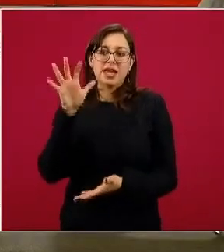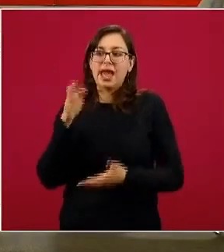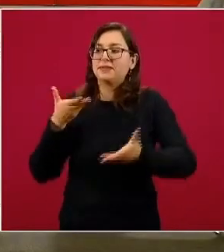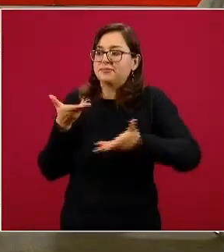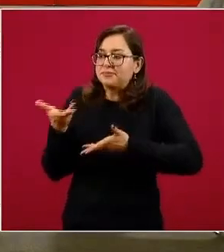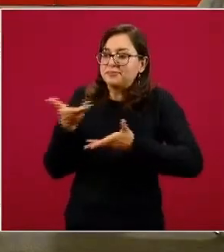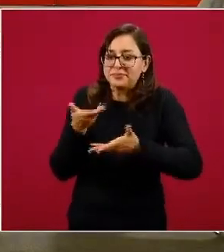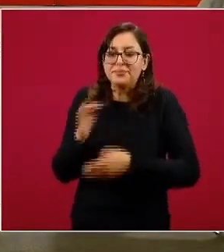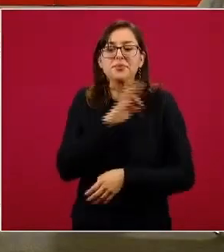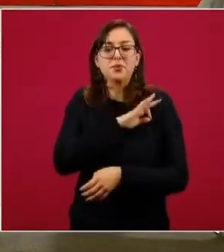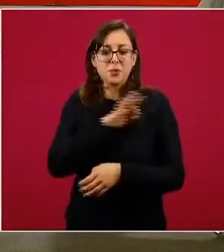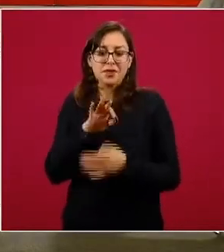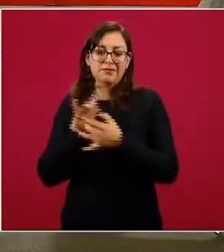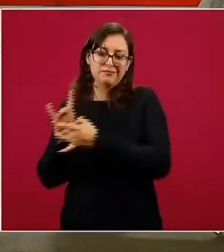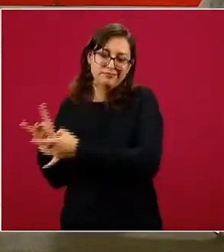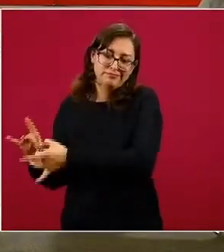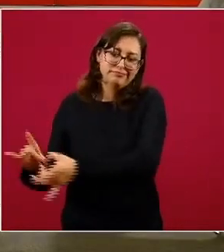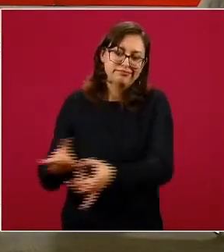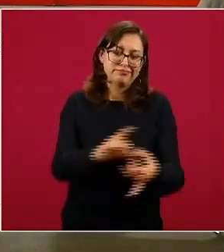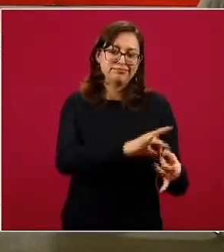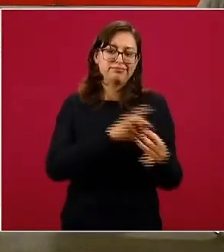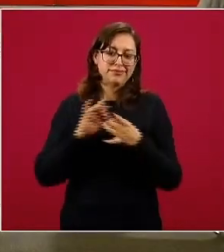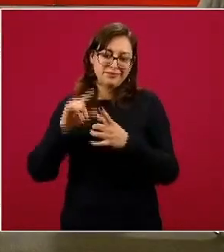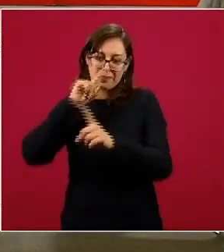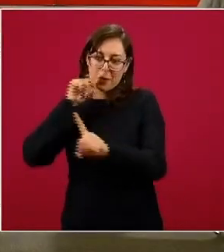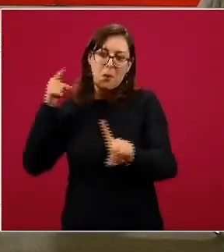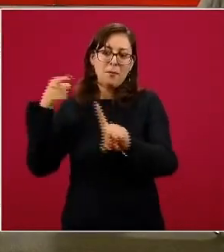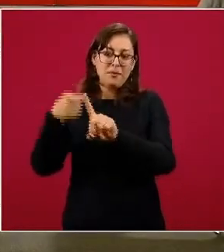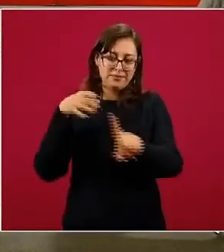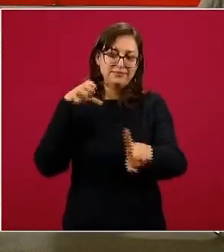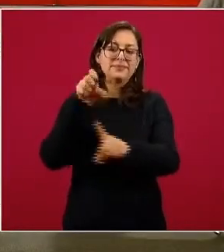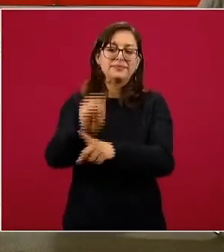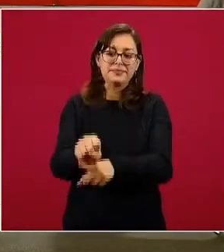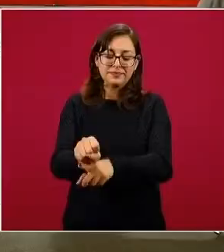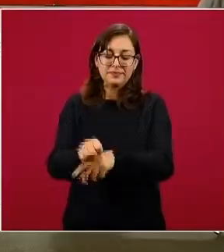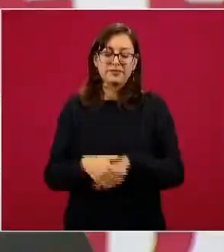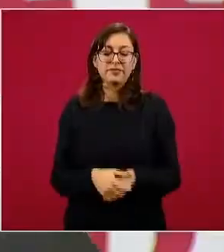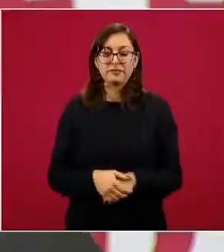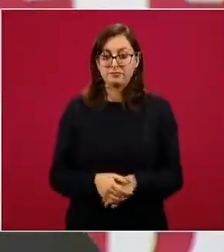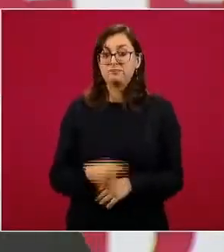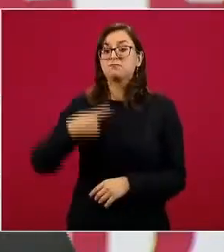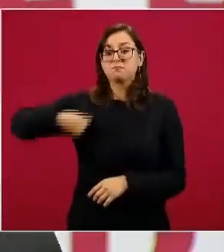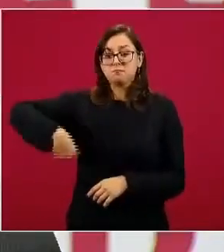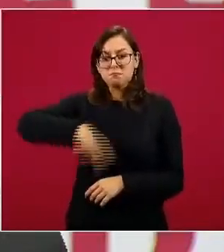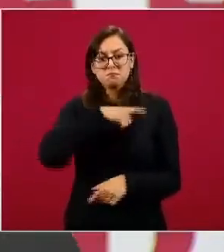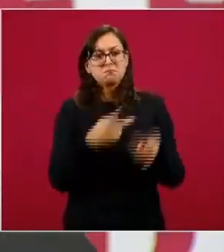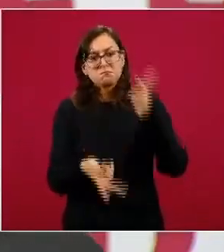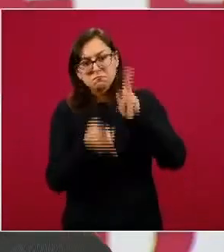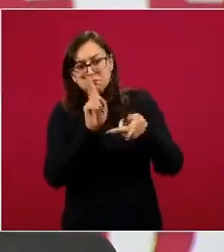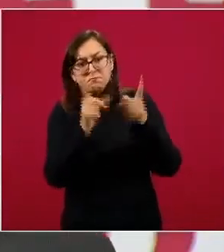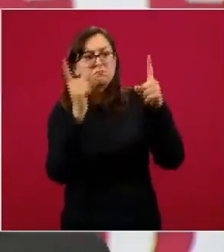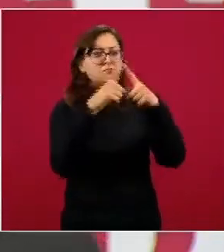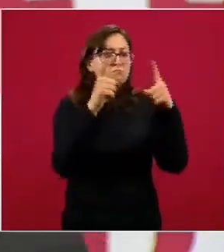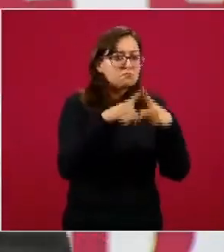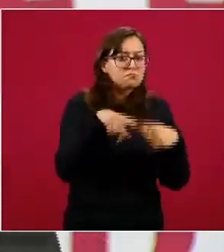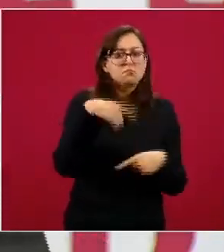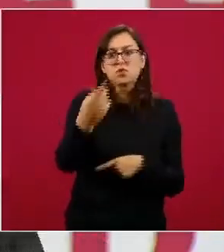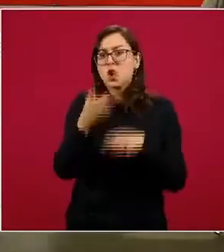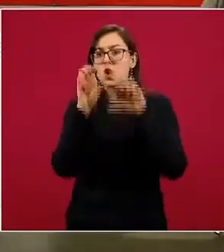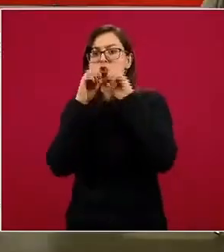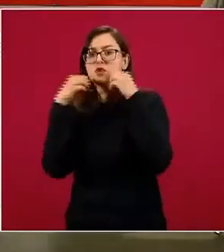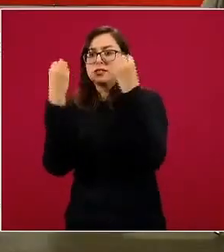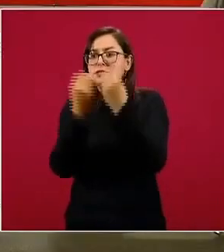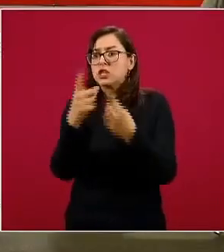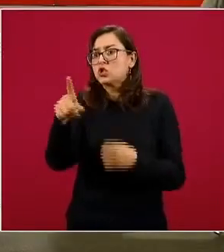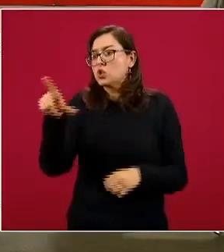logra esta unidad de propósito. Nosotros lo hemos logrado. Hemos hablado con las iglesias, hemos hablado con organizaciones sociales, hemos hablado con los